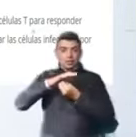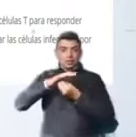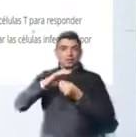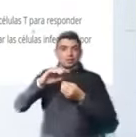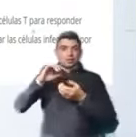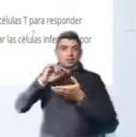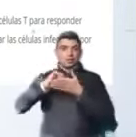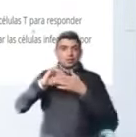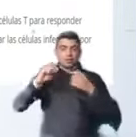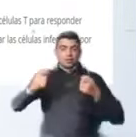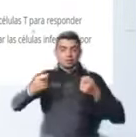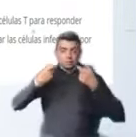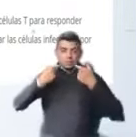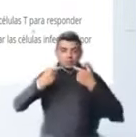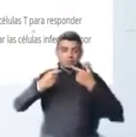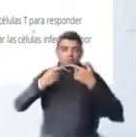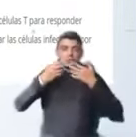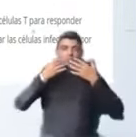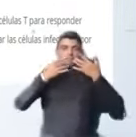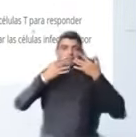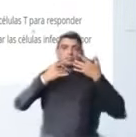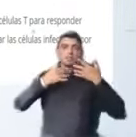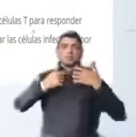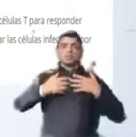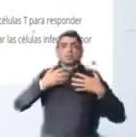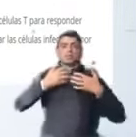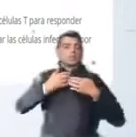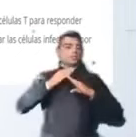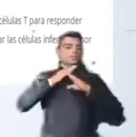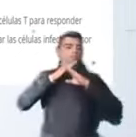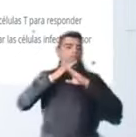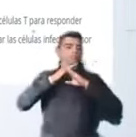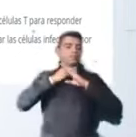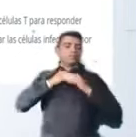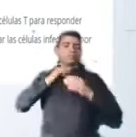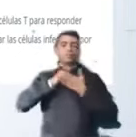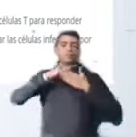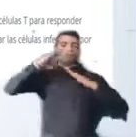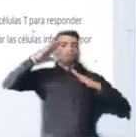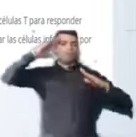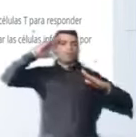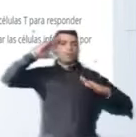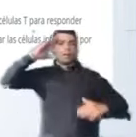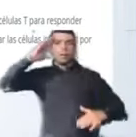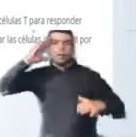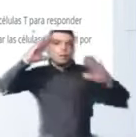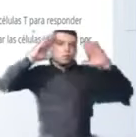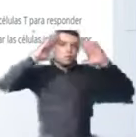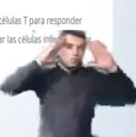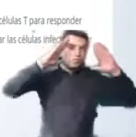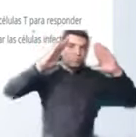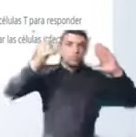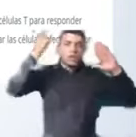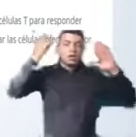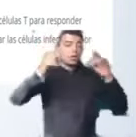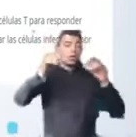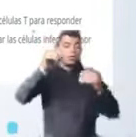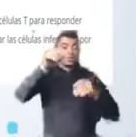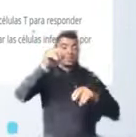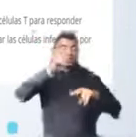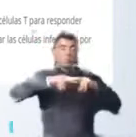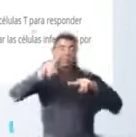así es como usted va a tener su sistema inmunológico pendiente, alerta a cualquier anormalidad, que se asome